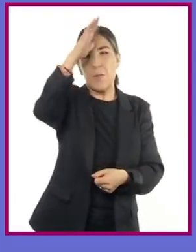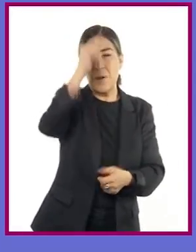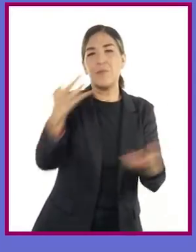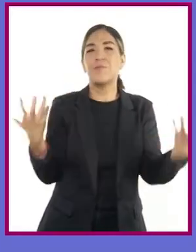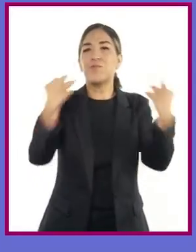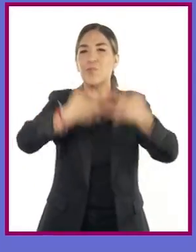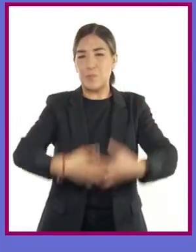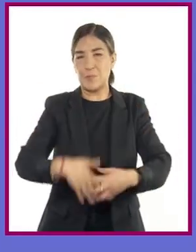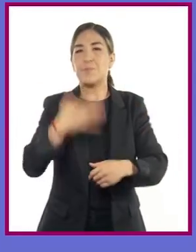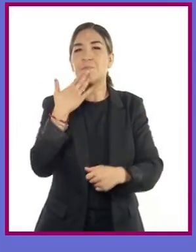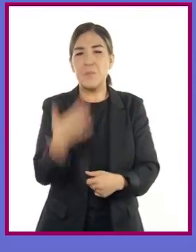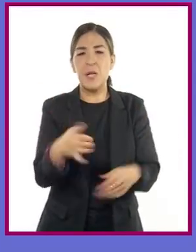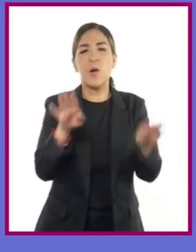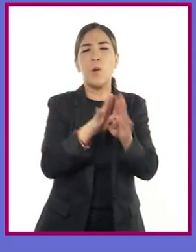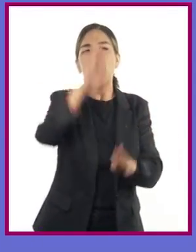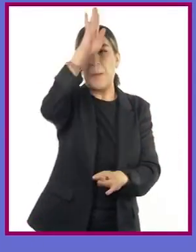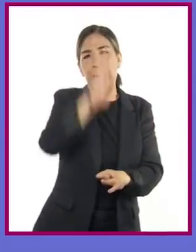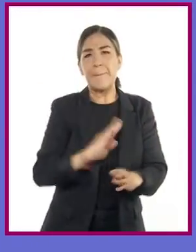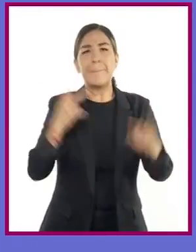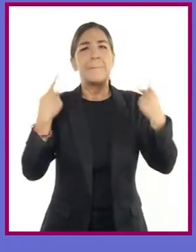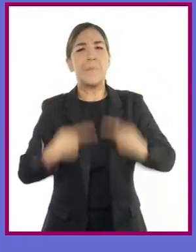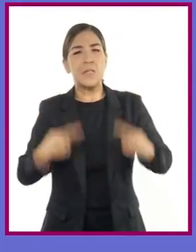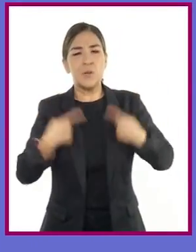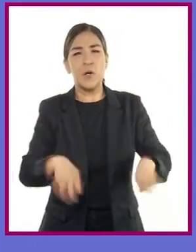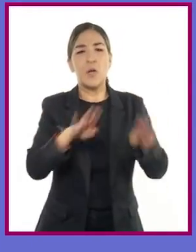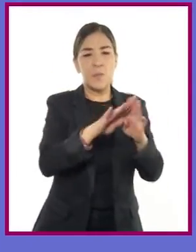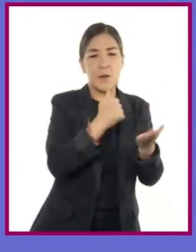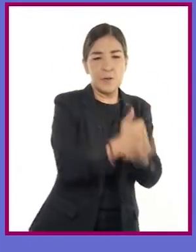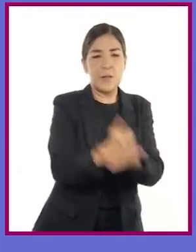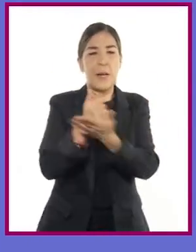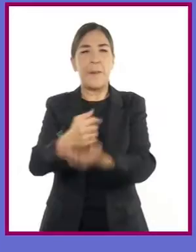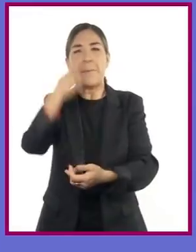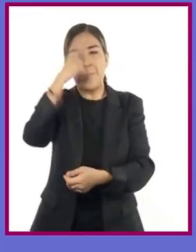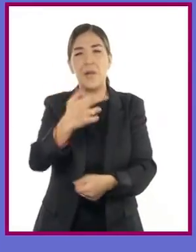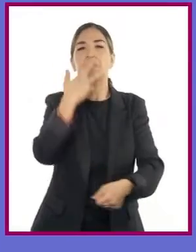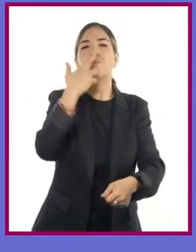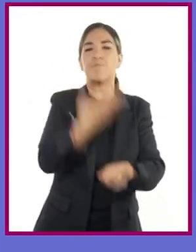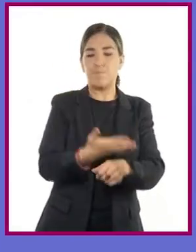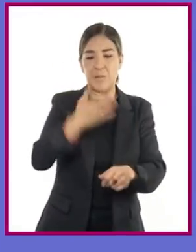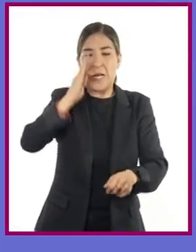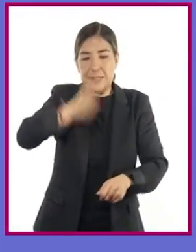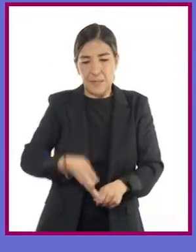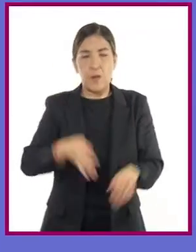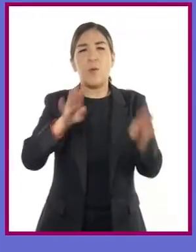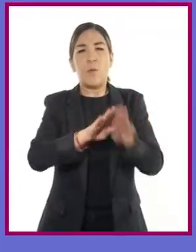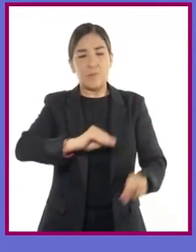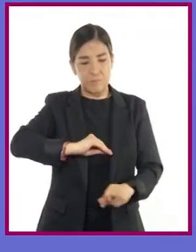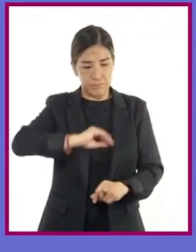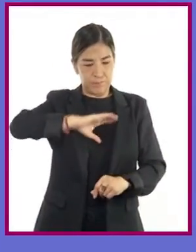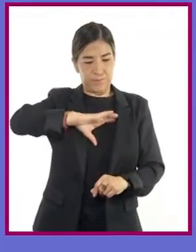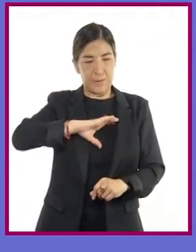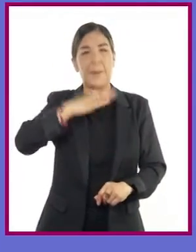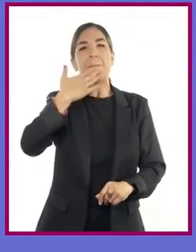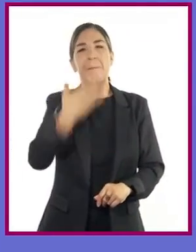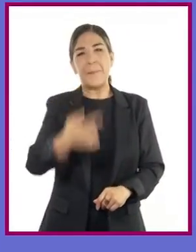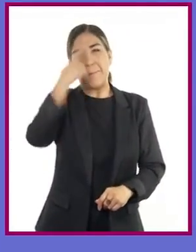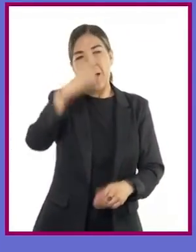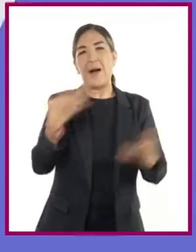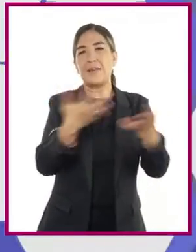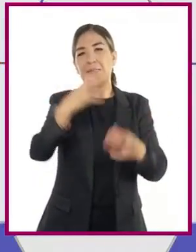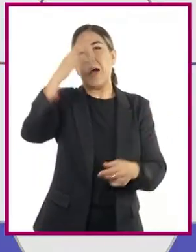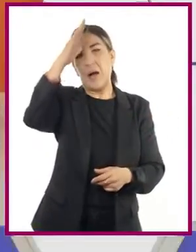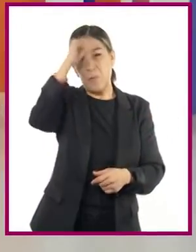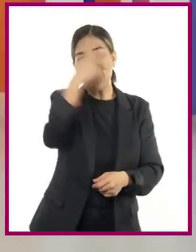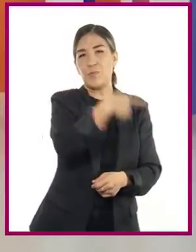La mediación también propicia que los involucrados asuman responsabilidades, aumenten su autoestima al negociar y generar sus propios